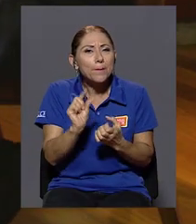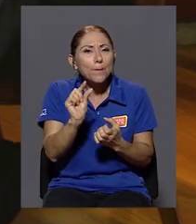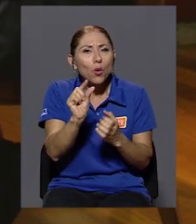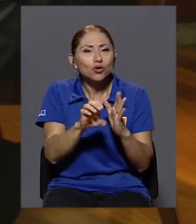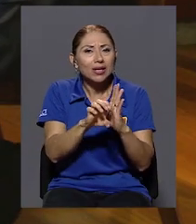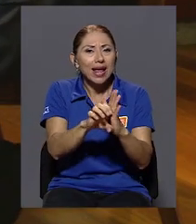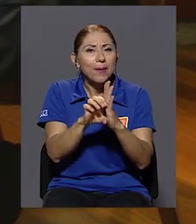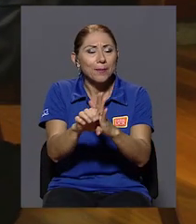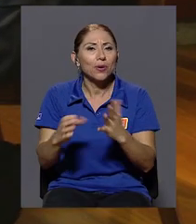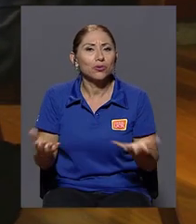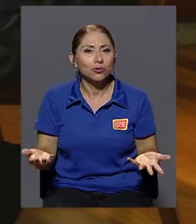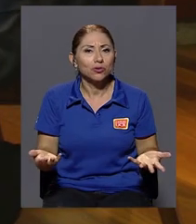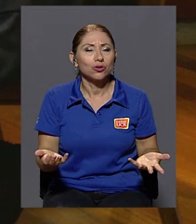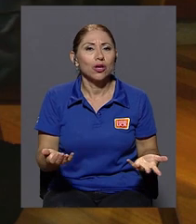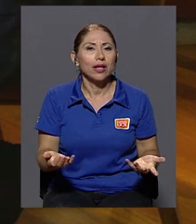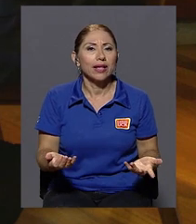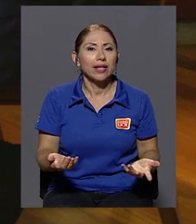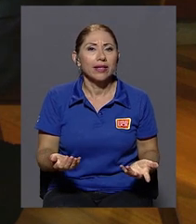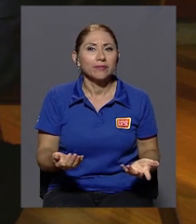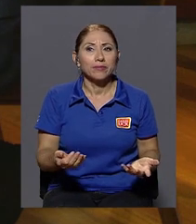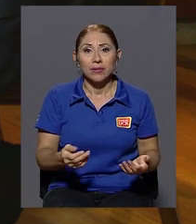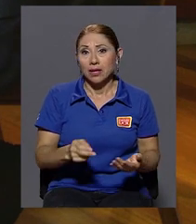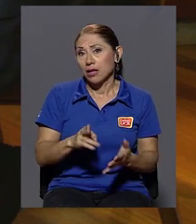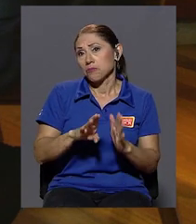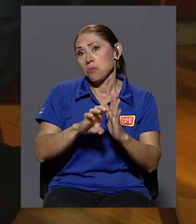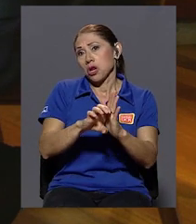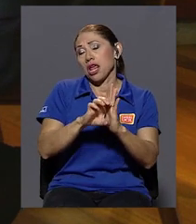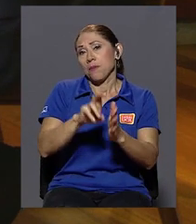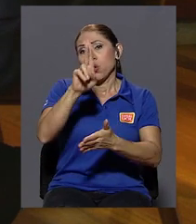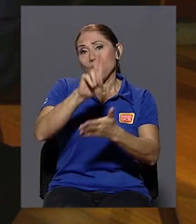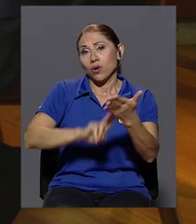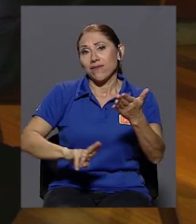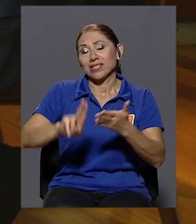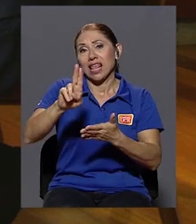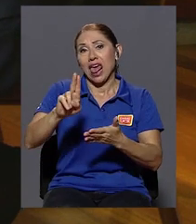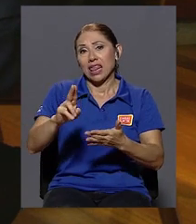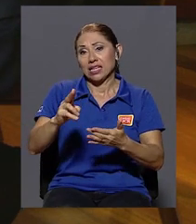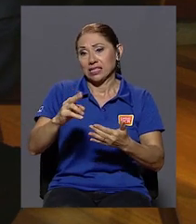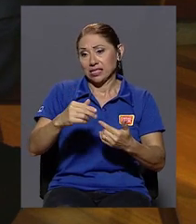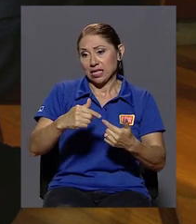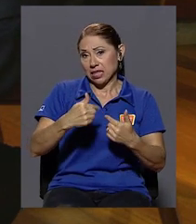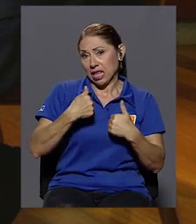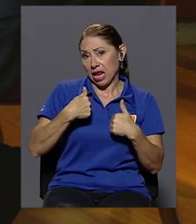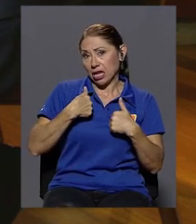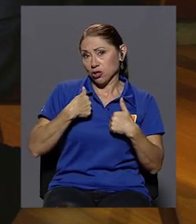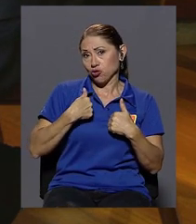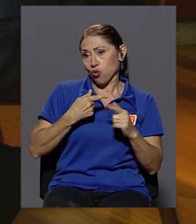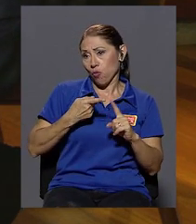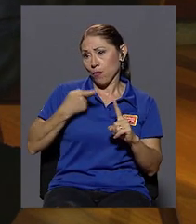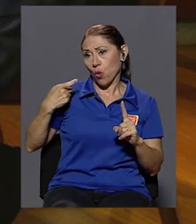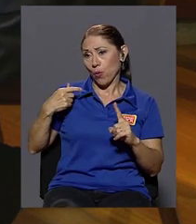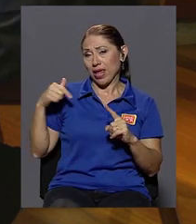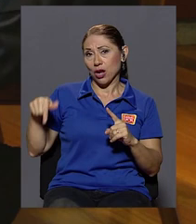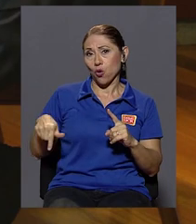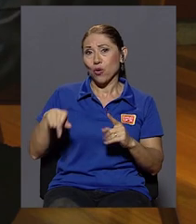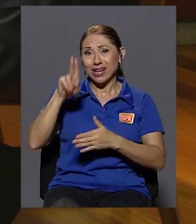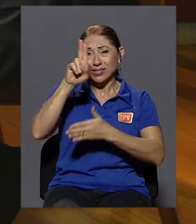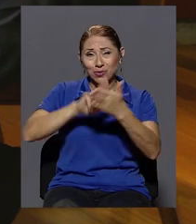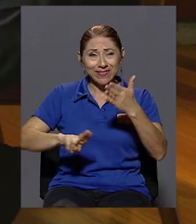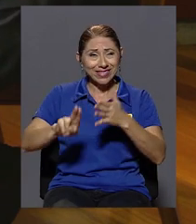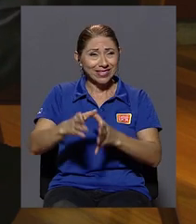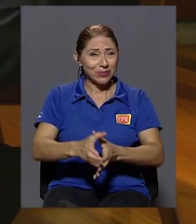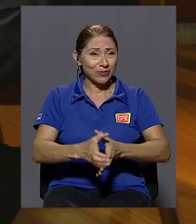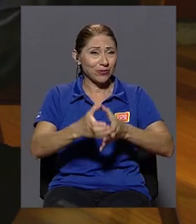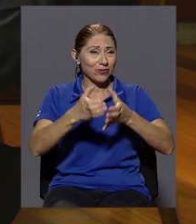pocos ejemplos en universidades, por ejemplo, de la que yo provengo, que es una universidad